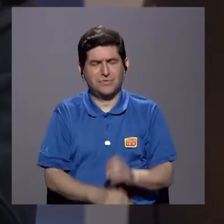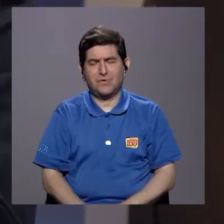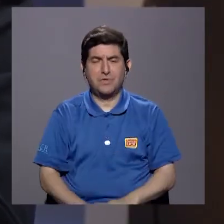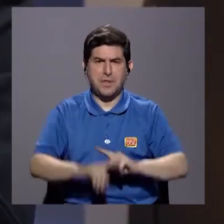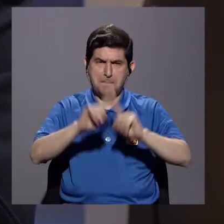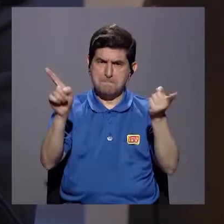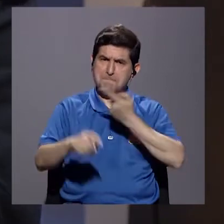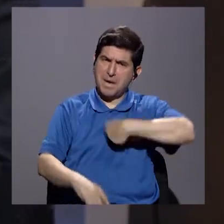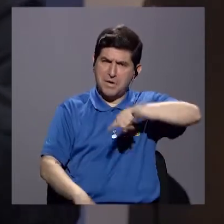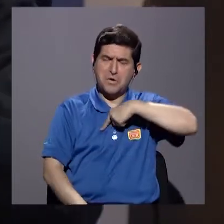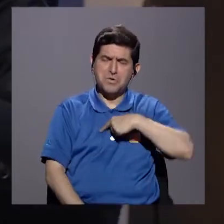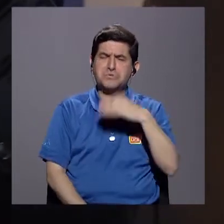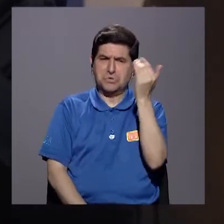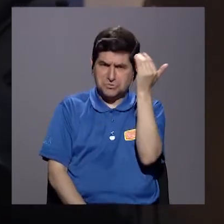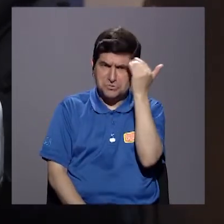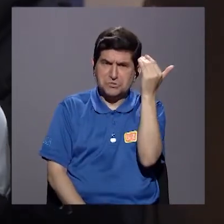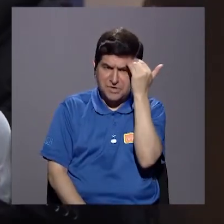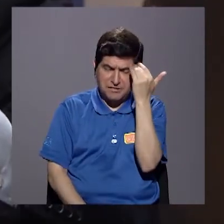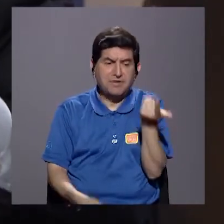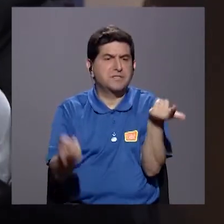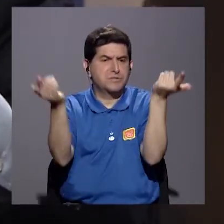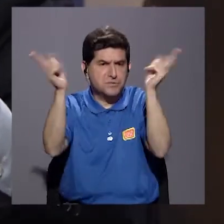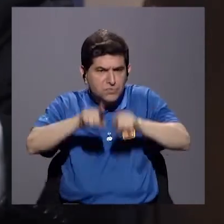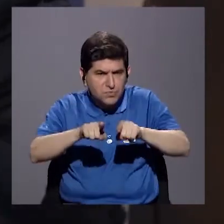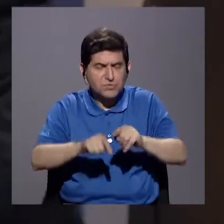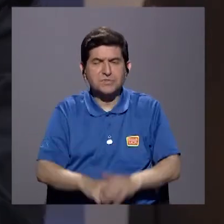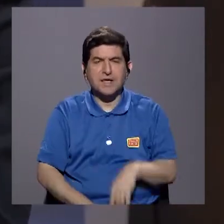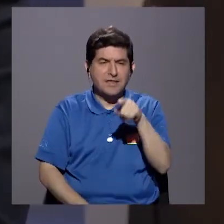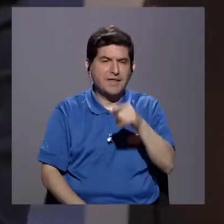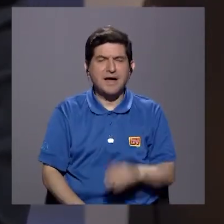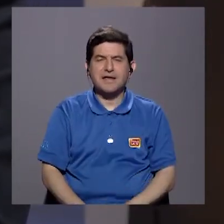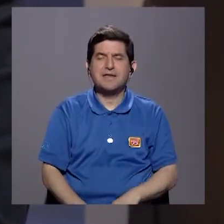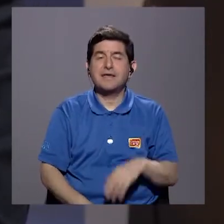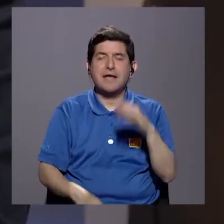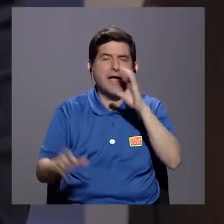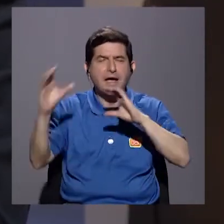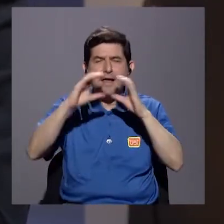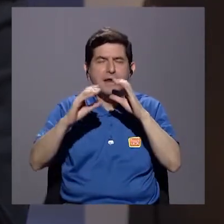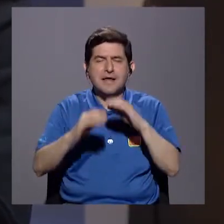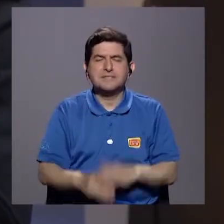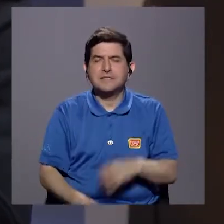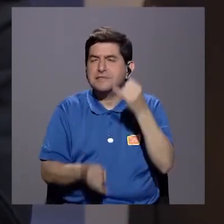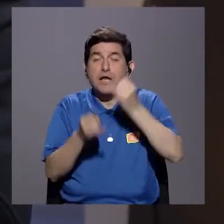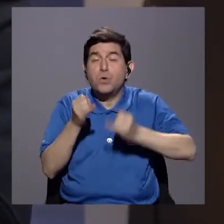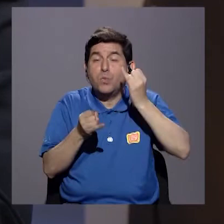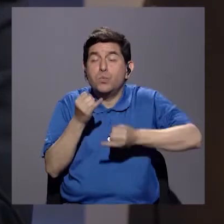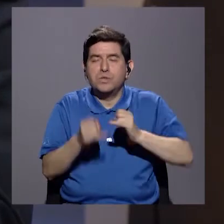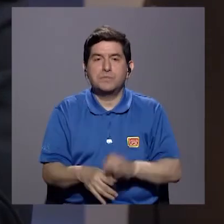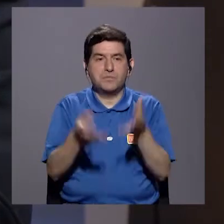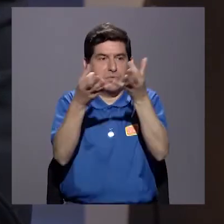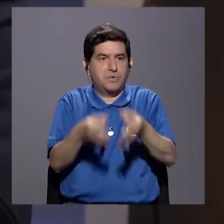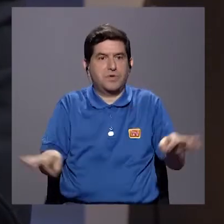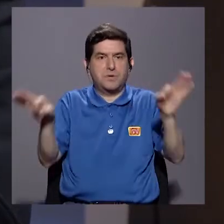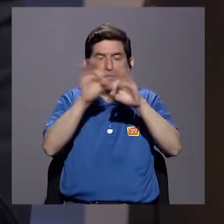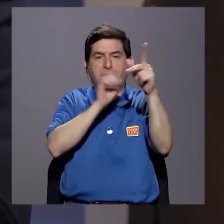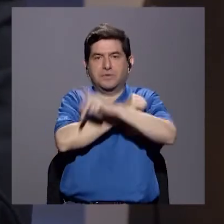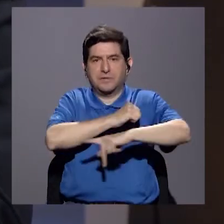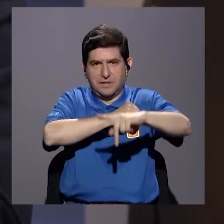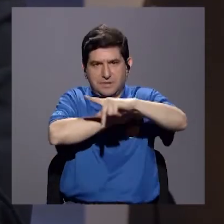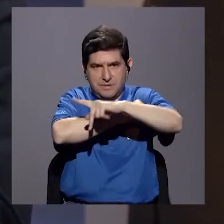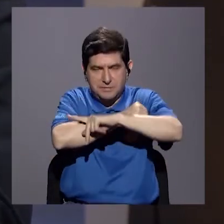investigaciones en la frontera de la ciencia, pero estamos enterados de qué está pasando en la frontera de la ciencia. Y eso es vital para un